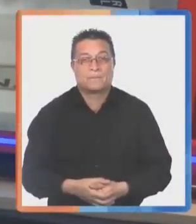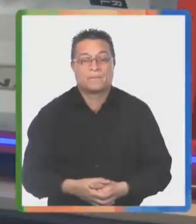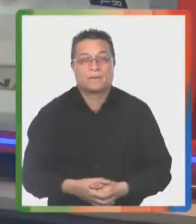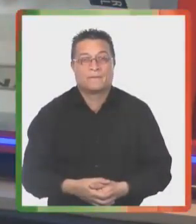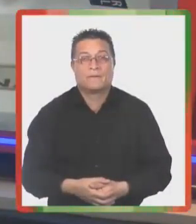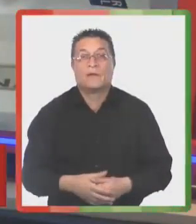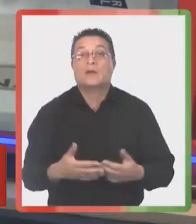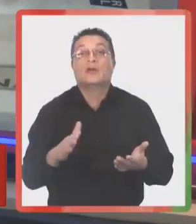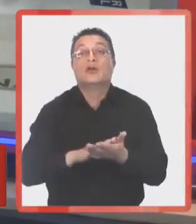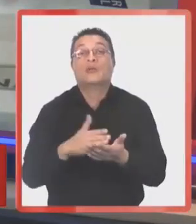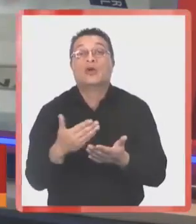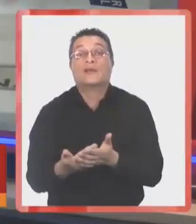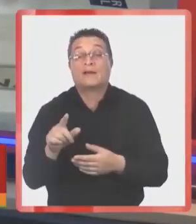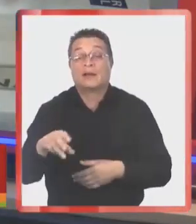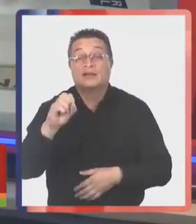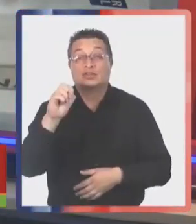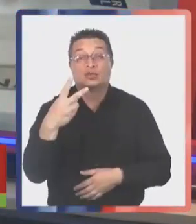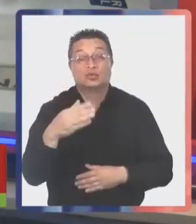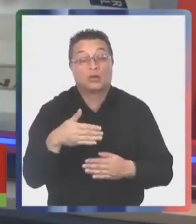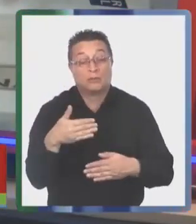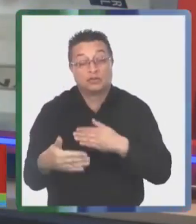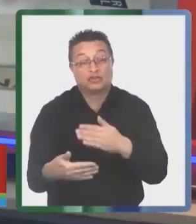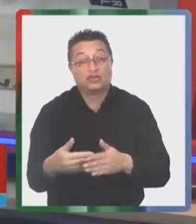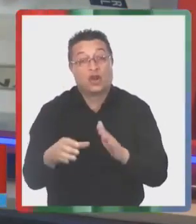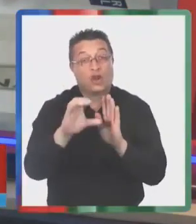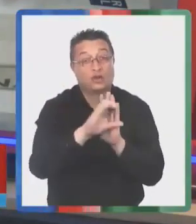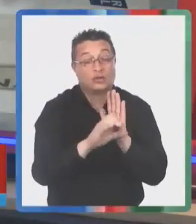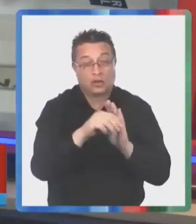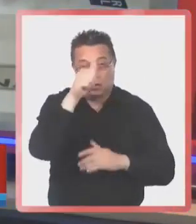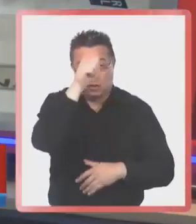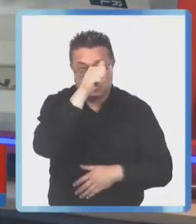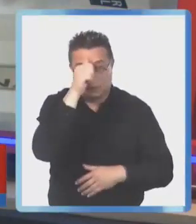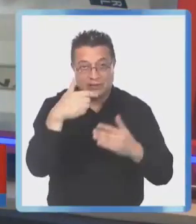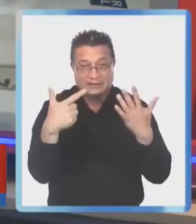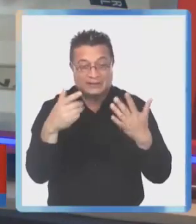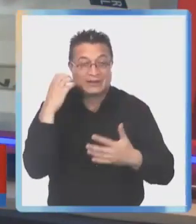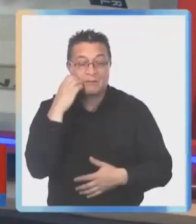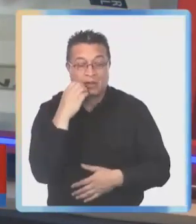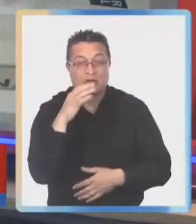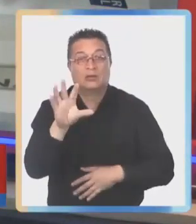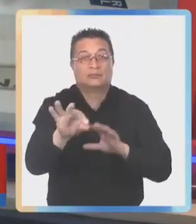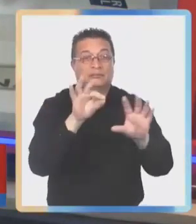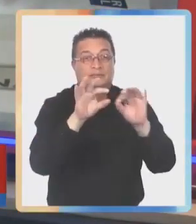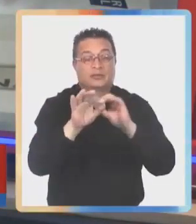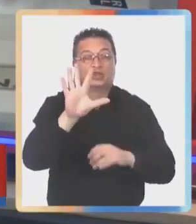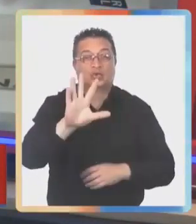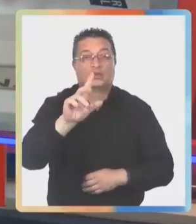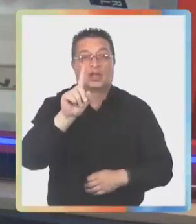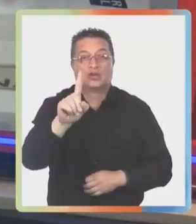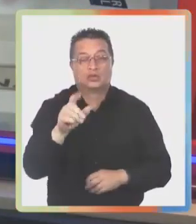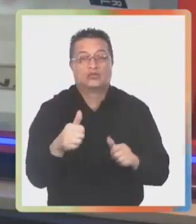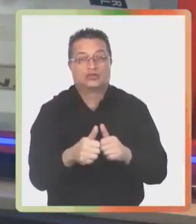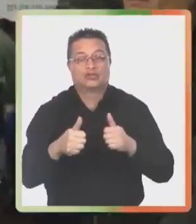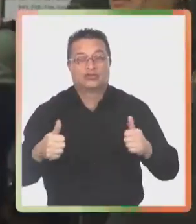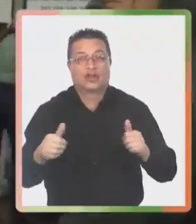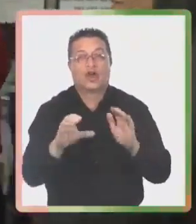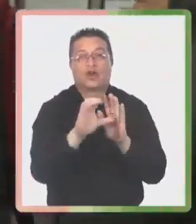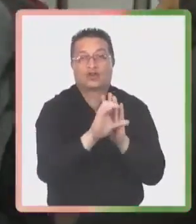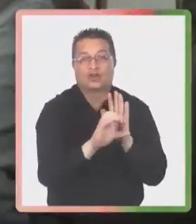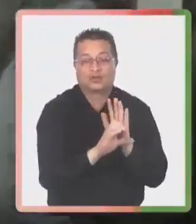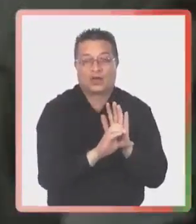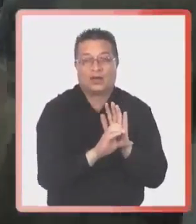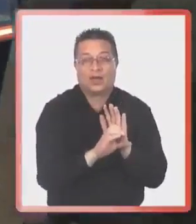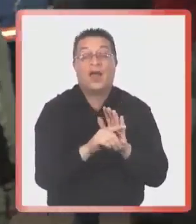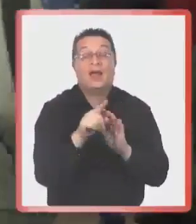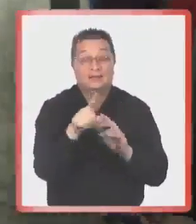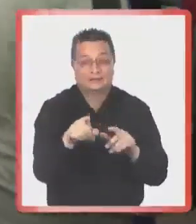¿En qué va este segundo proceso constitucional? El domingo 7 de mayo todo Chile eligió a 51 consejeras y consejeros constitucionales.